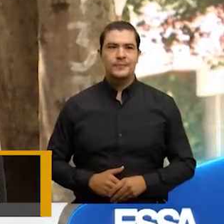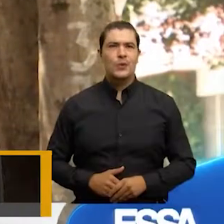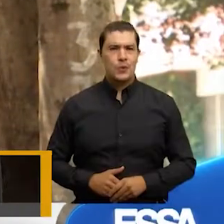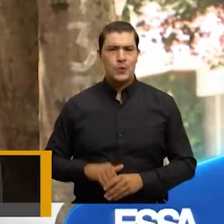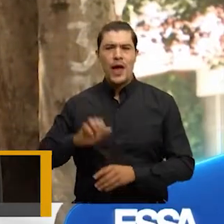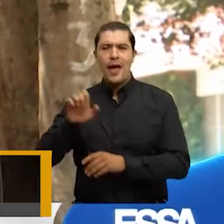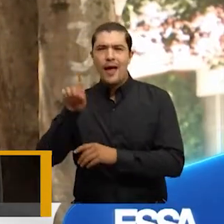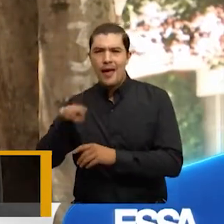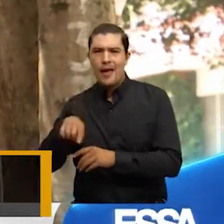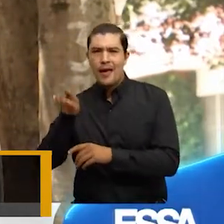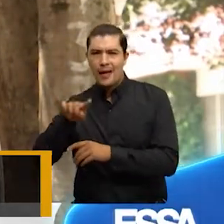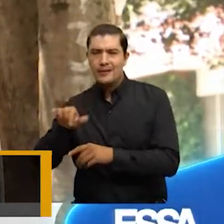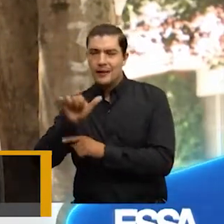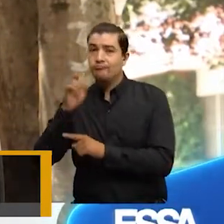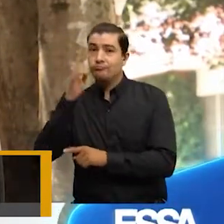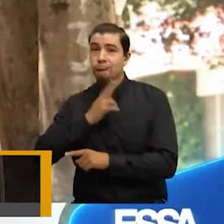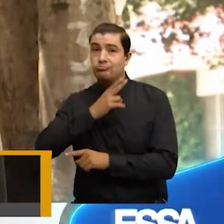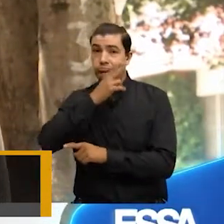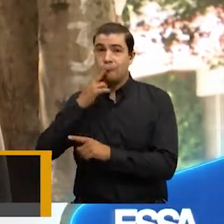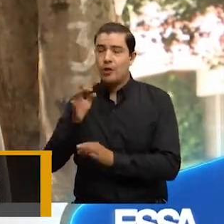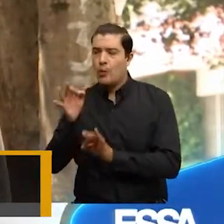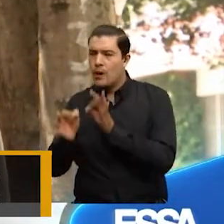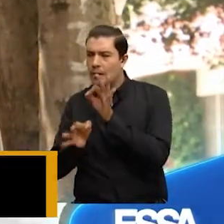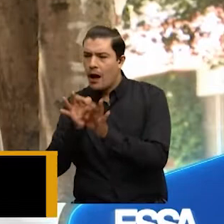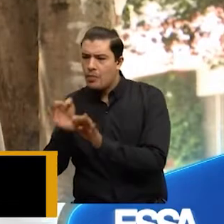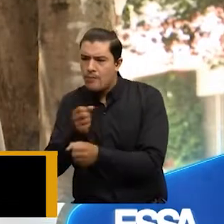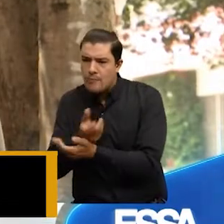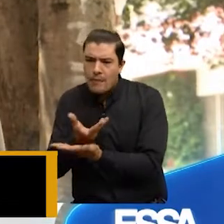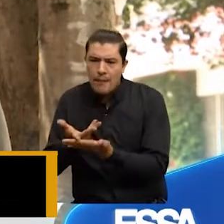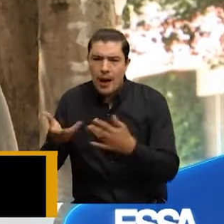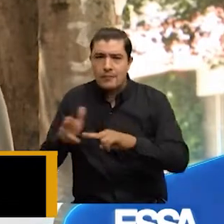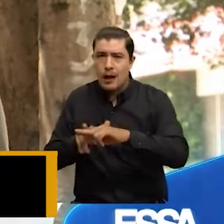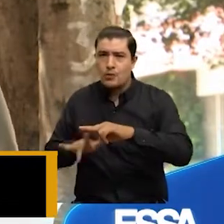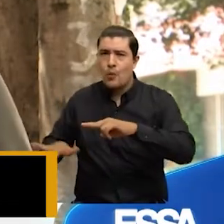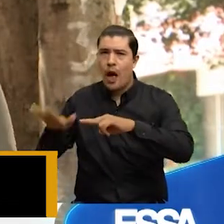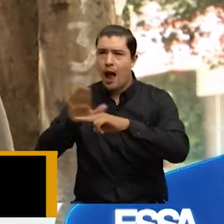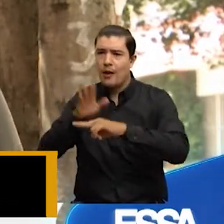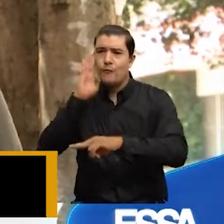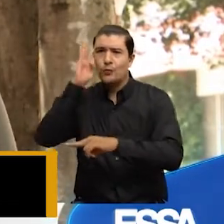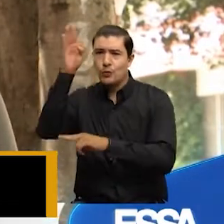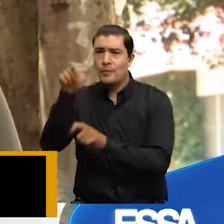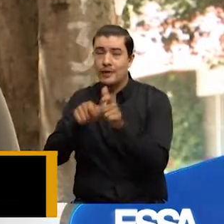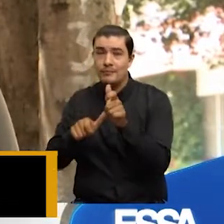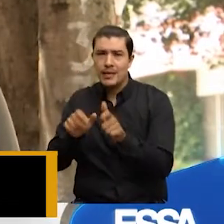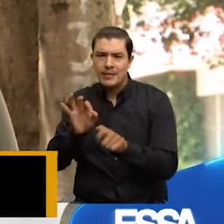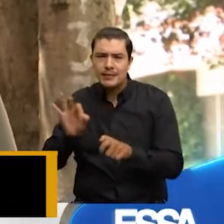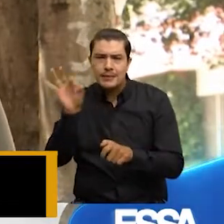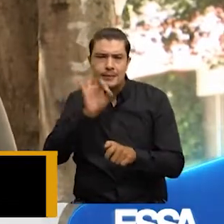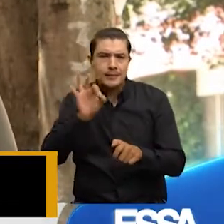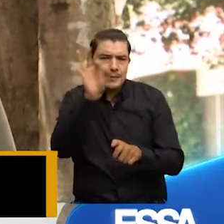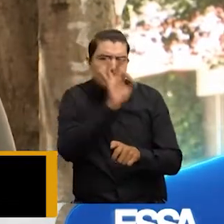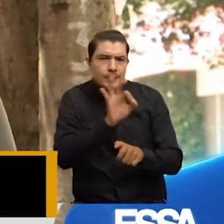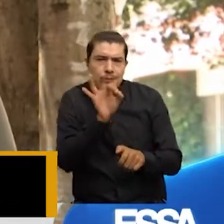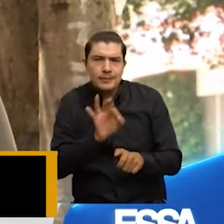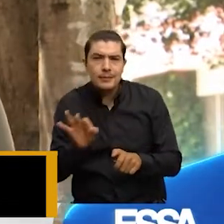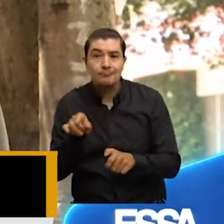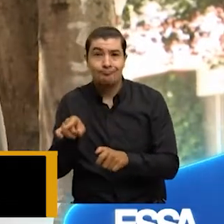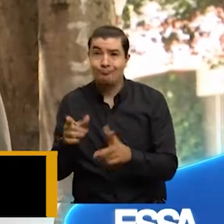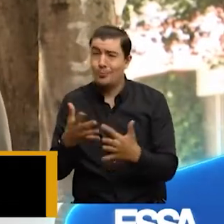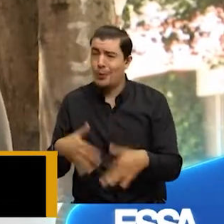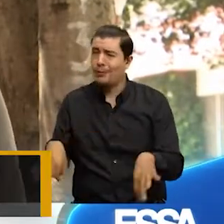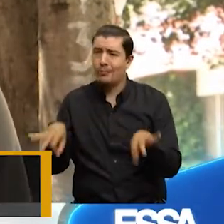Para esa es un compromiso seguir preservando los recursos para las nuevas generaciones. Las abejas son una de las especies más